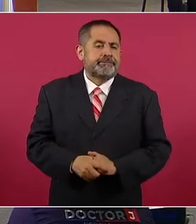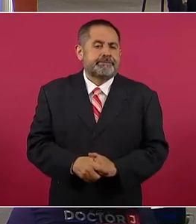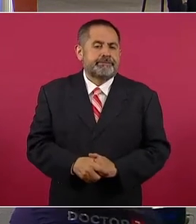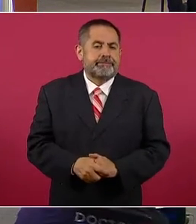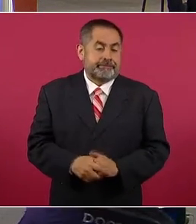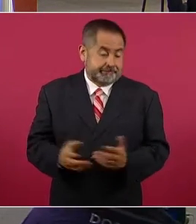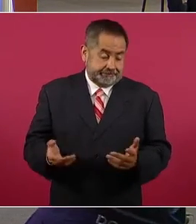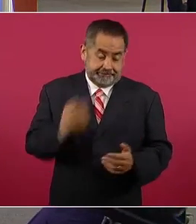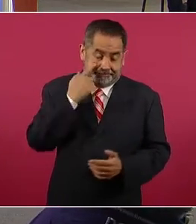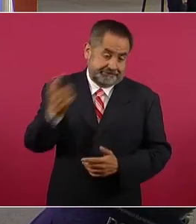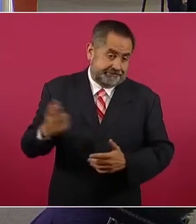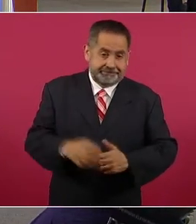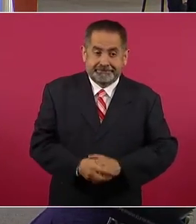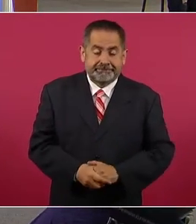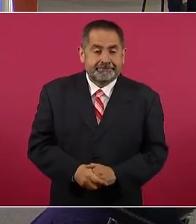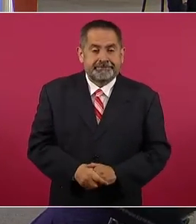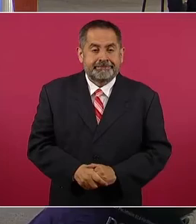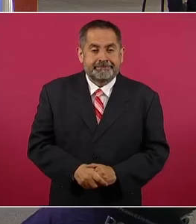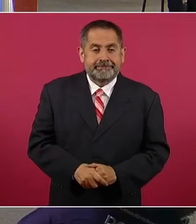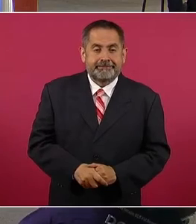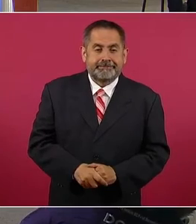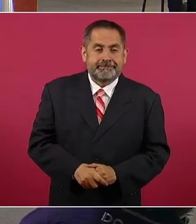la primera.